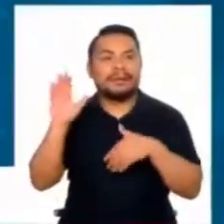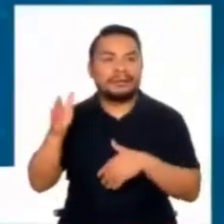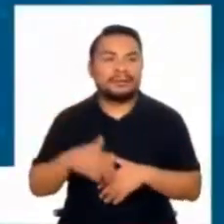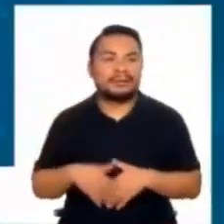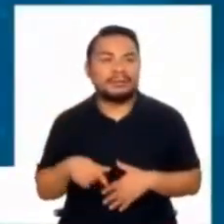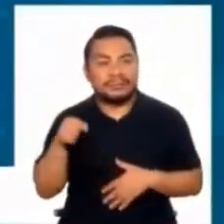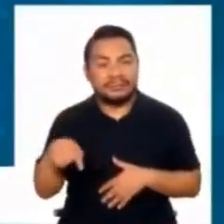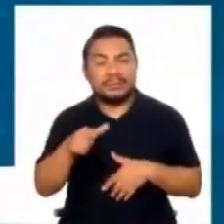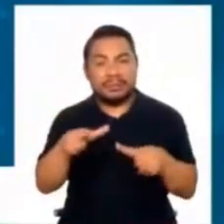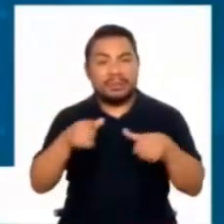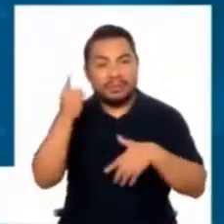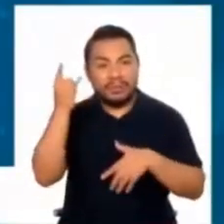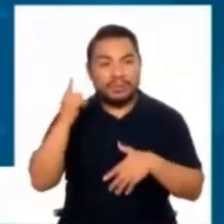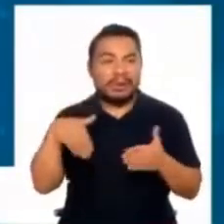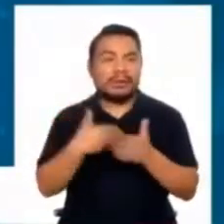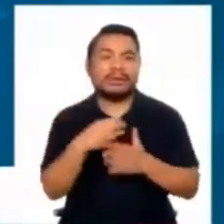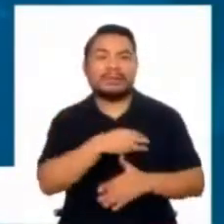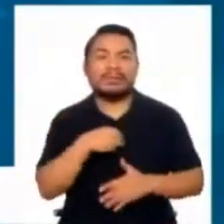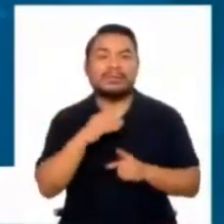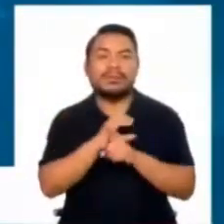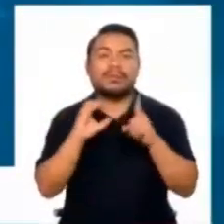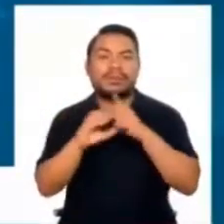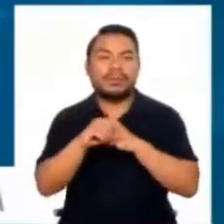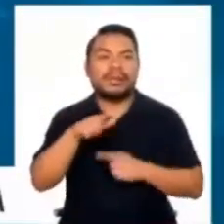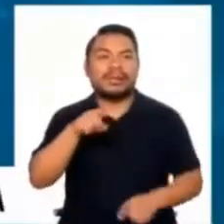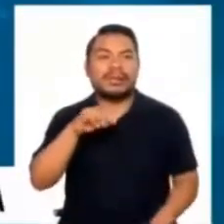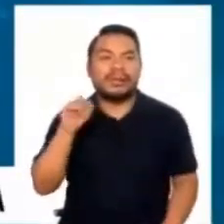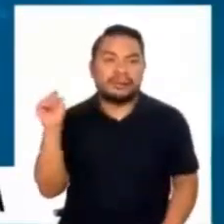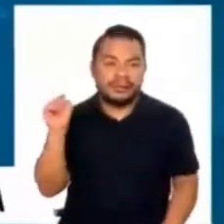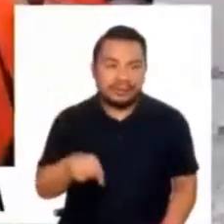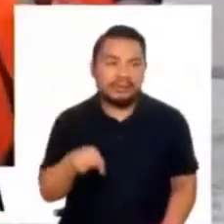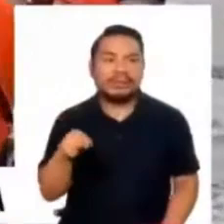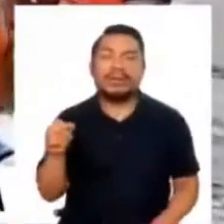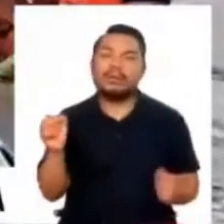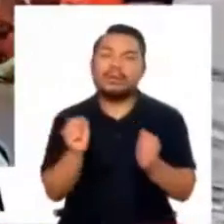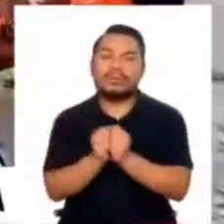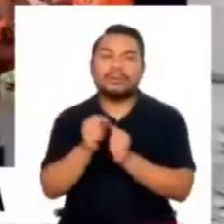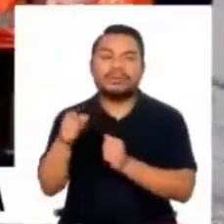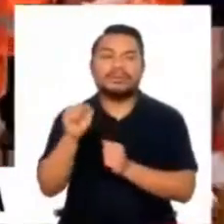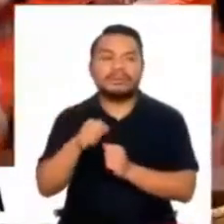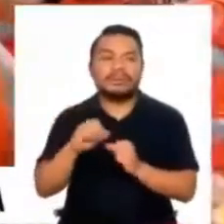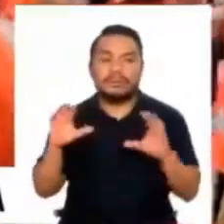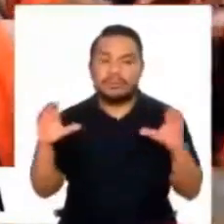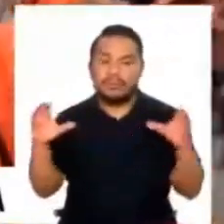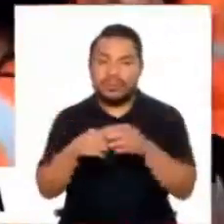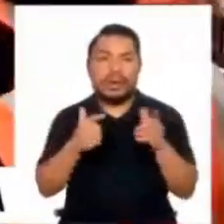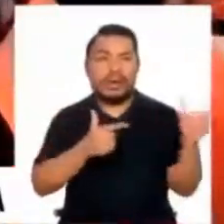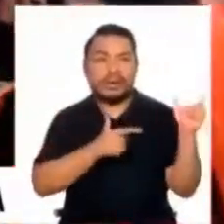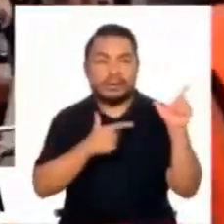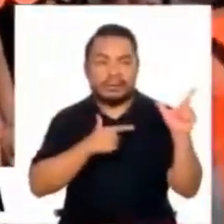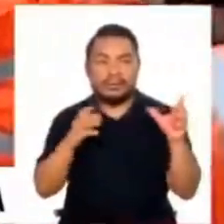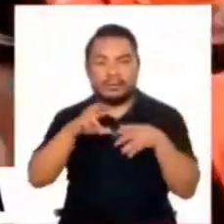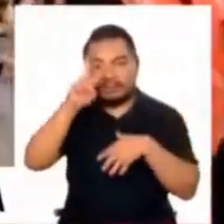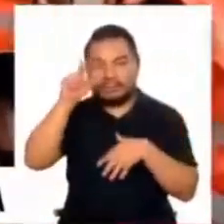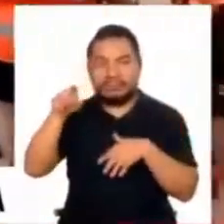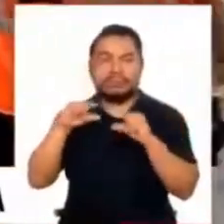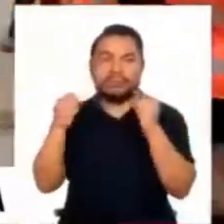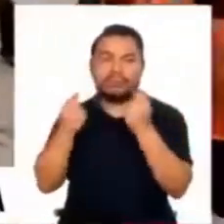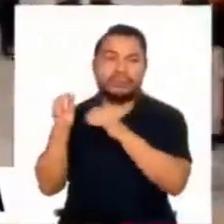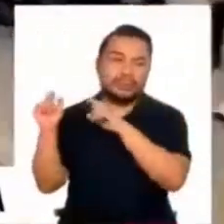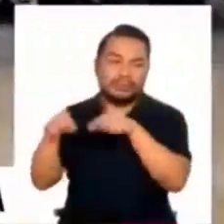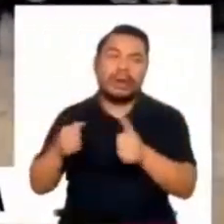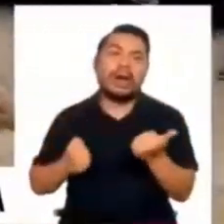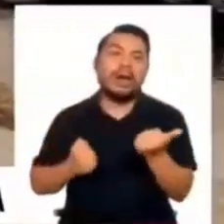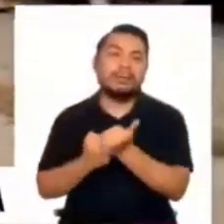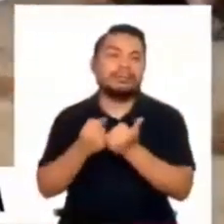lugar de la emergencia llegó la ministra de Cultura, Leslie Urteaga, quien estuvo acompañada de un contingente del ejército peruano para apoyar a